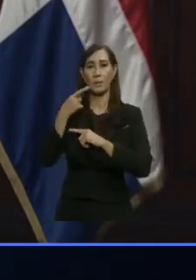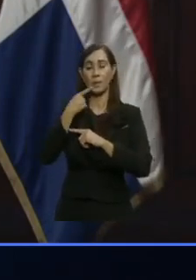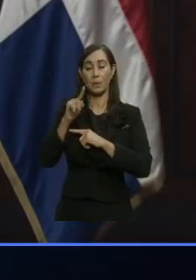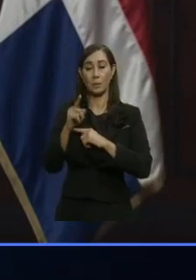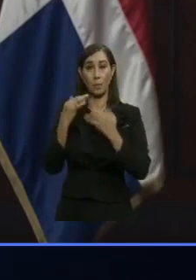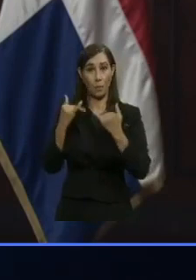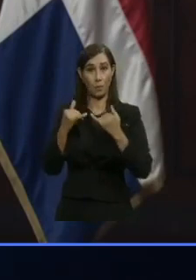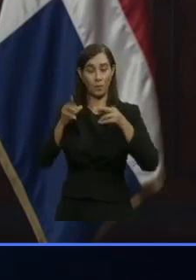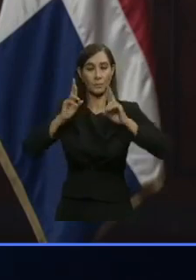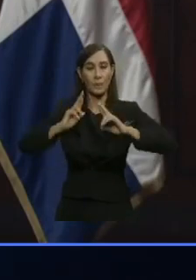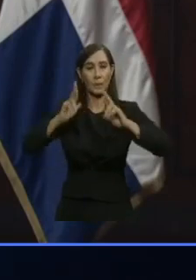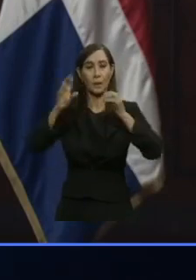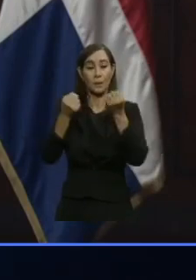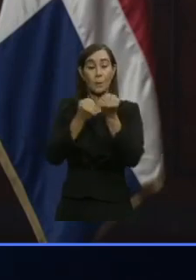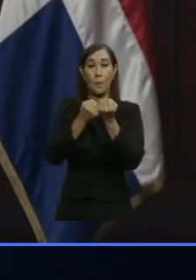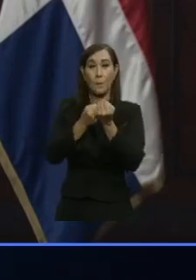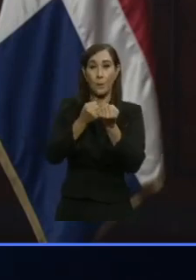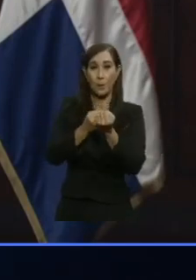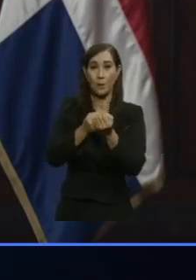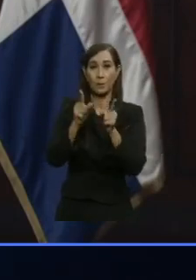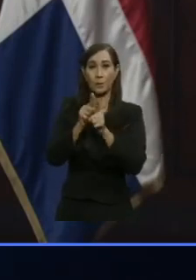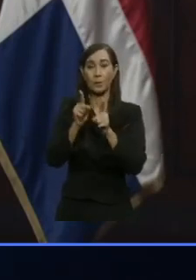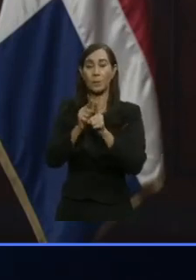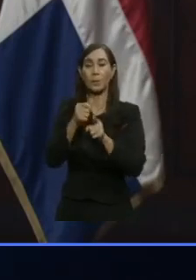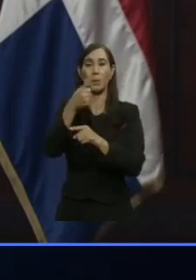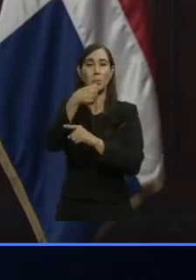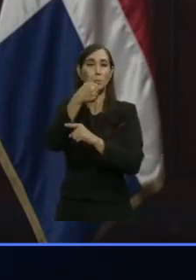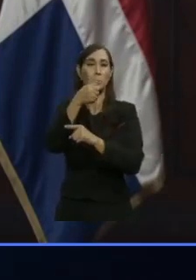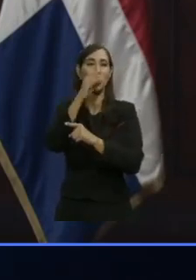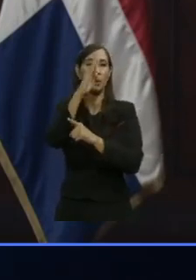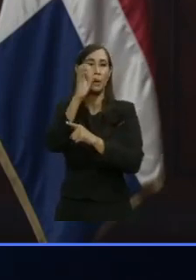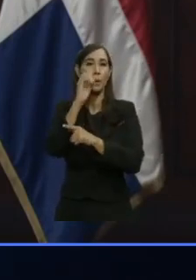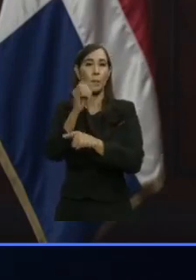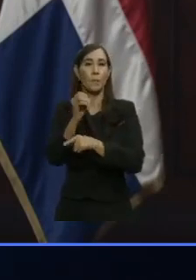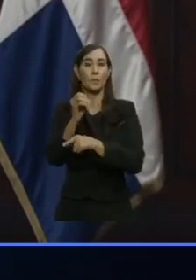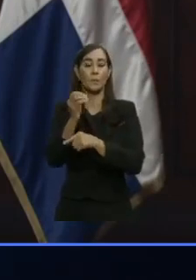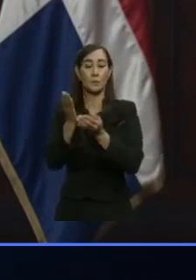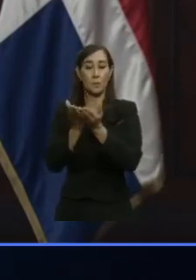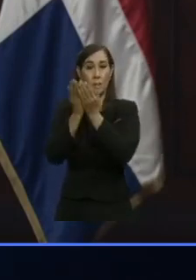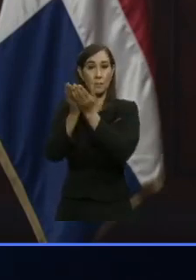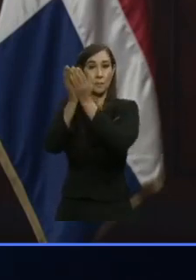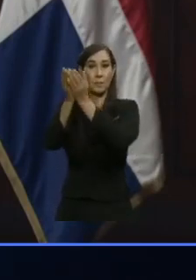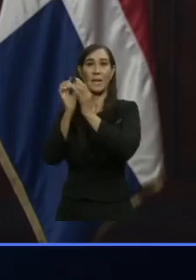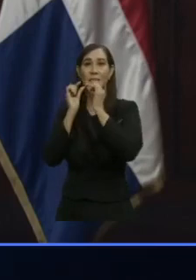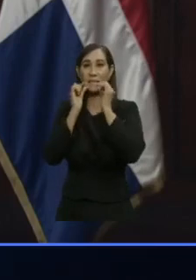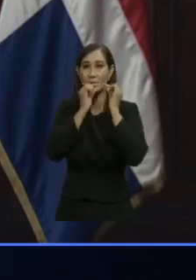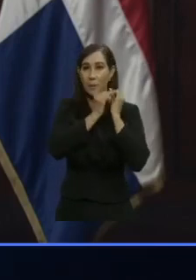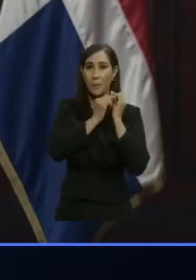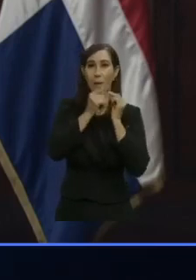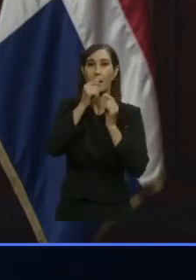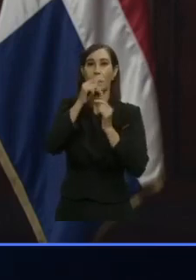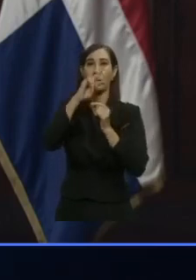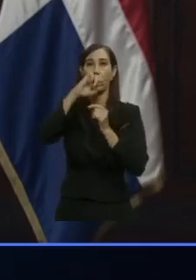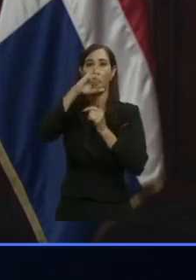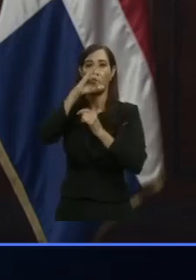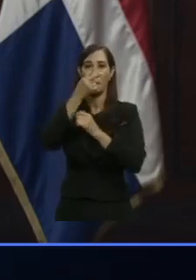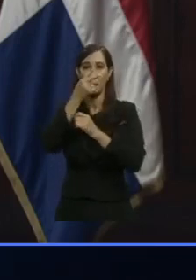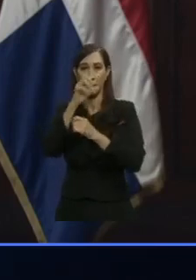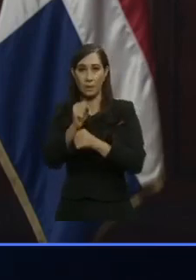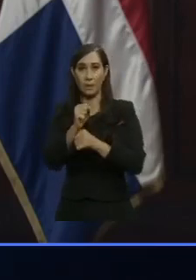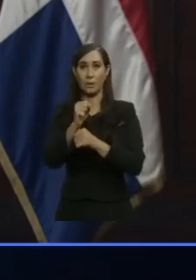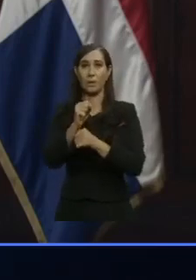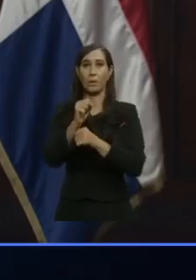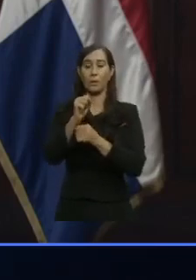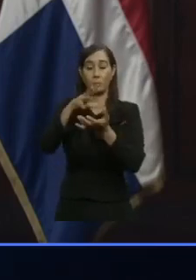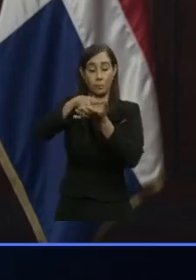abro abro la cita del de josé rijo podríamos bien destinar 40 mil millones de pesos para el concepto de